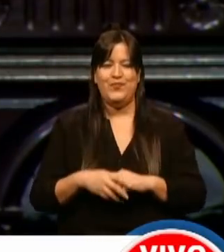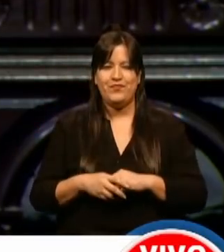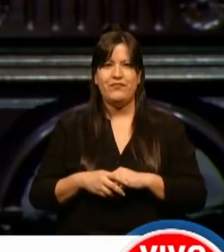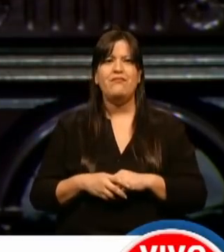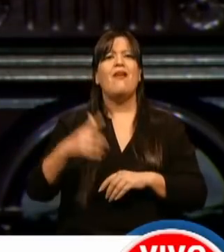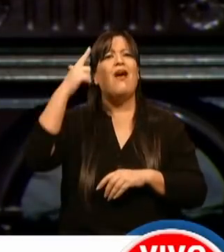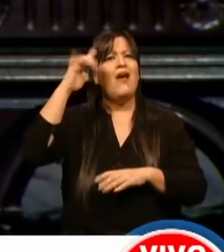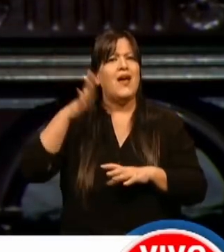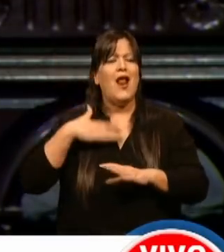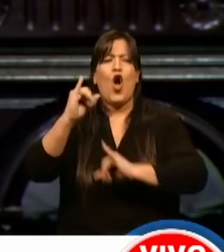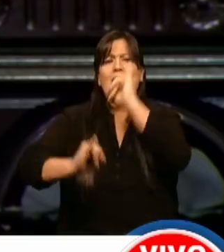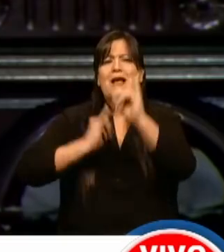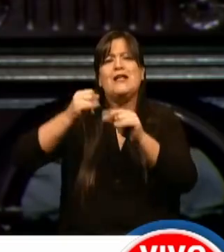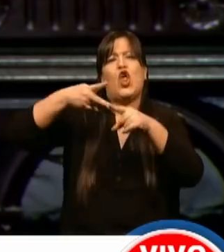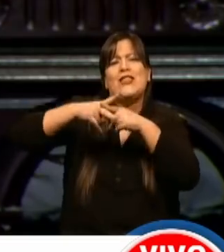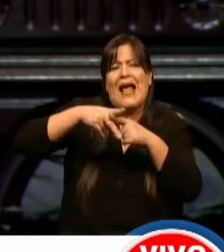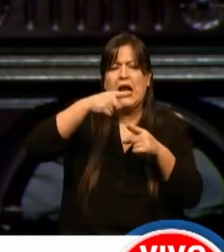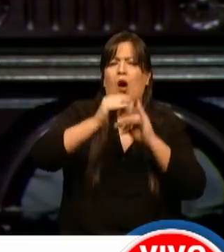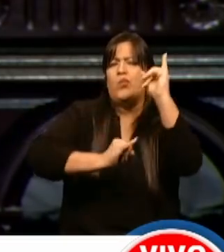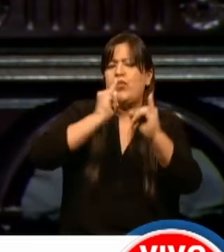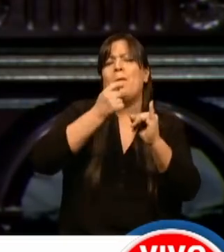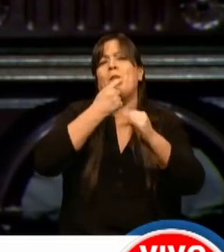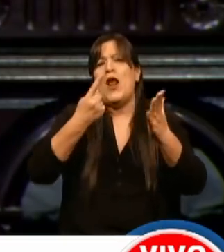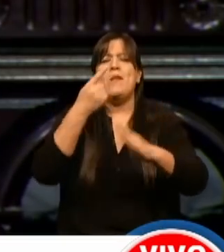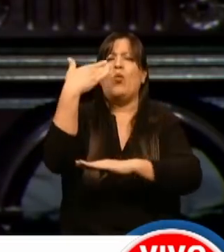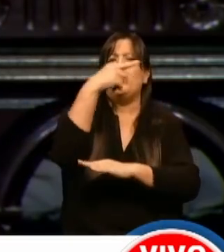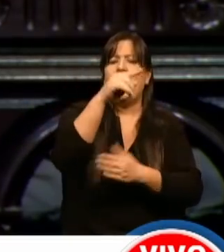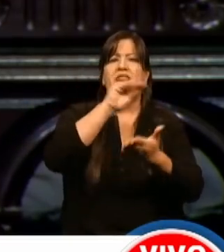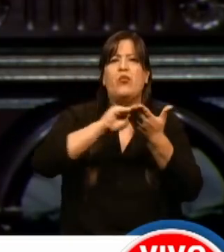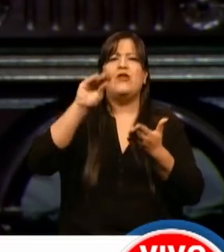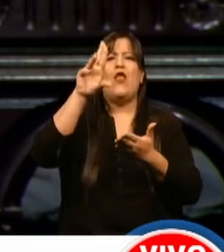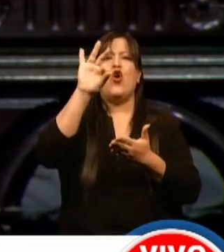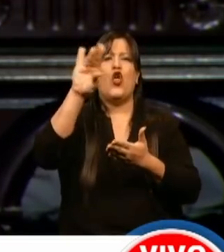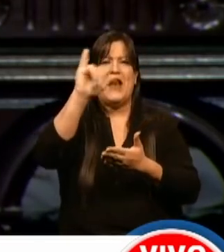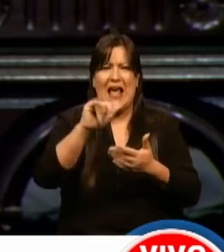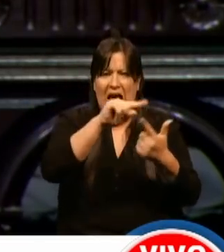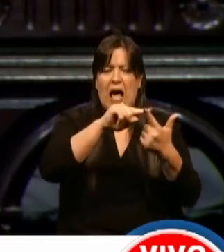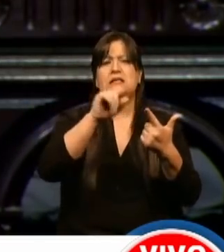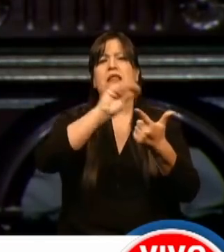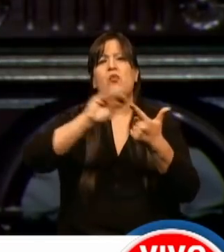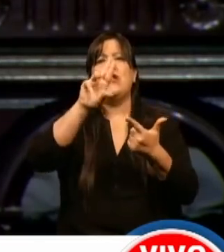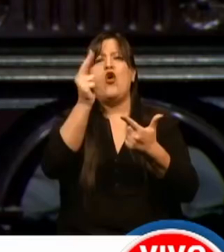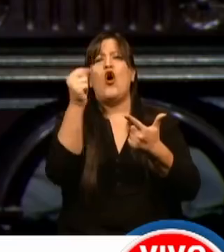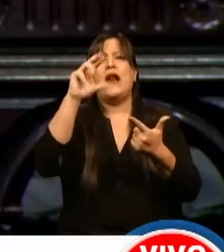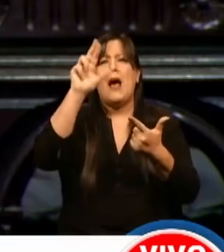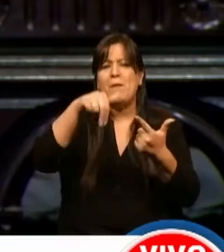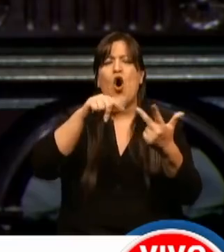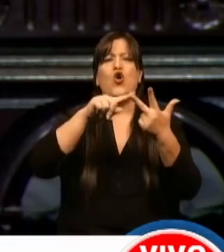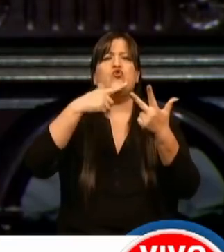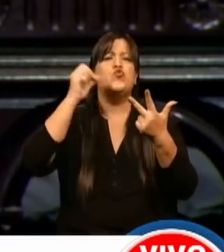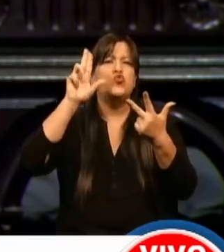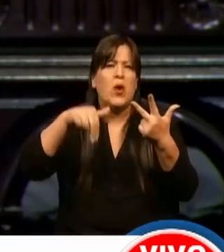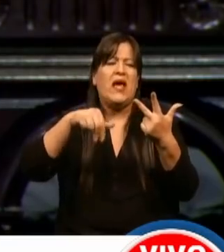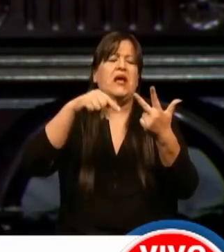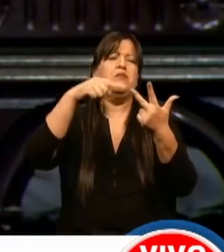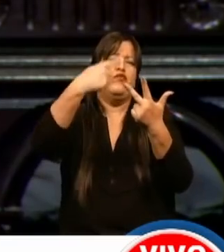que las explicaciones técnicas que dio, por ejemplo, el diputado Rodríguez, el diputado Ramón, Schwinn y